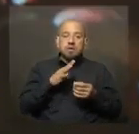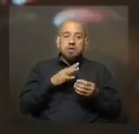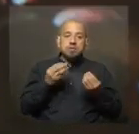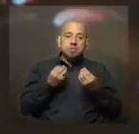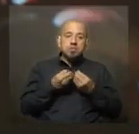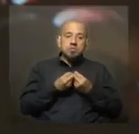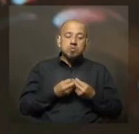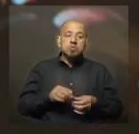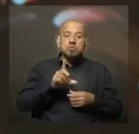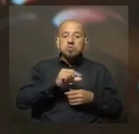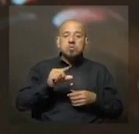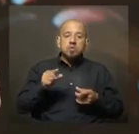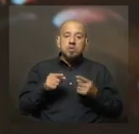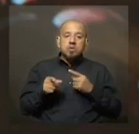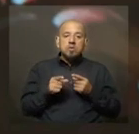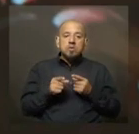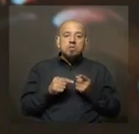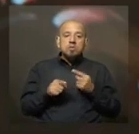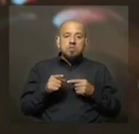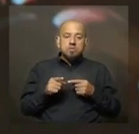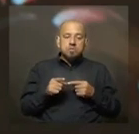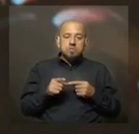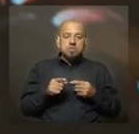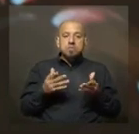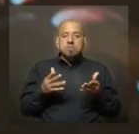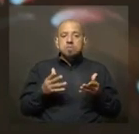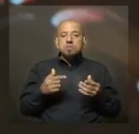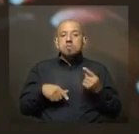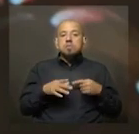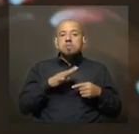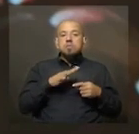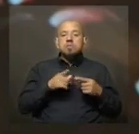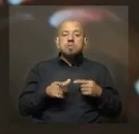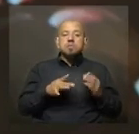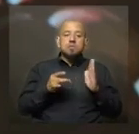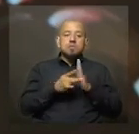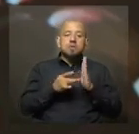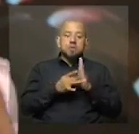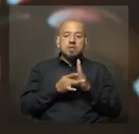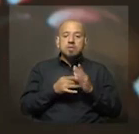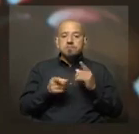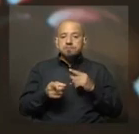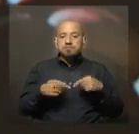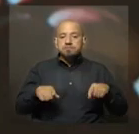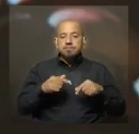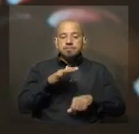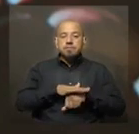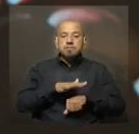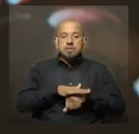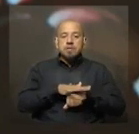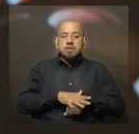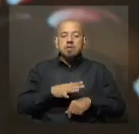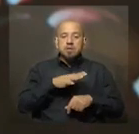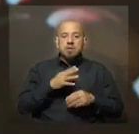eso hace que estén baratos, que estén con un precio adecuado y que estén con muy buena calidad porque son productos que están en el momento de mayor